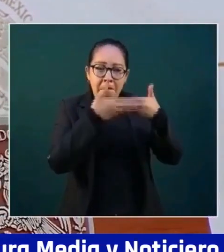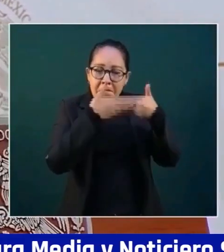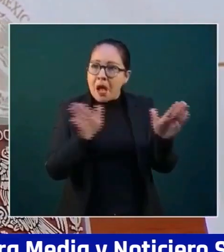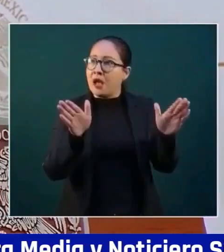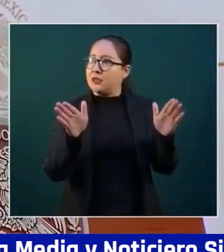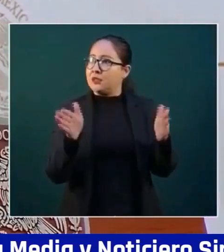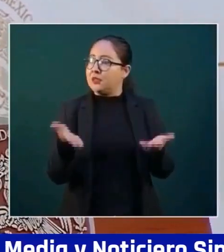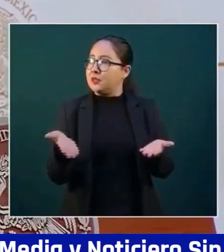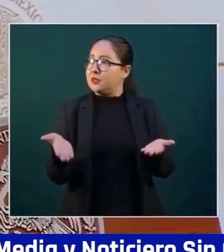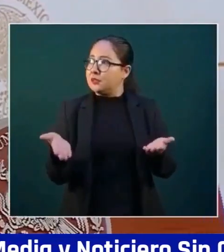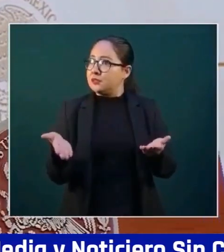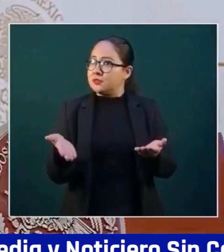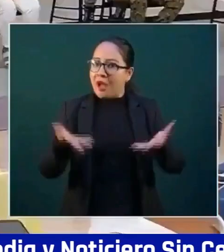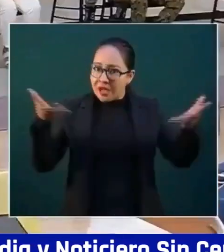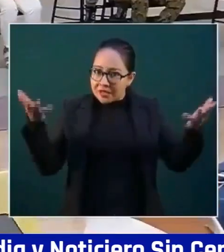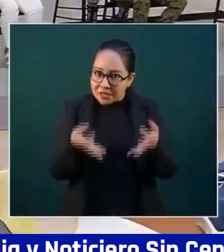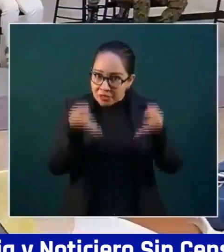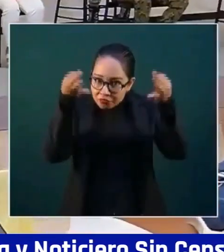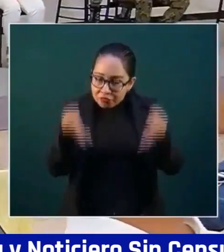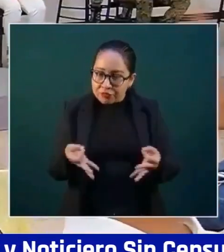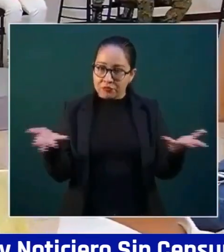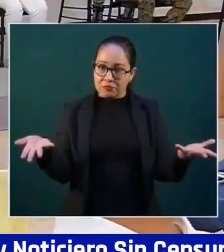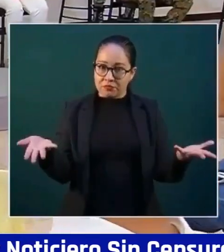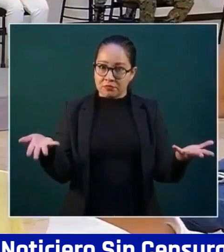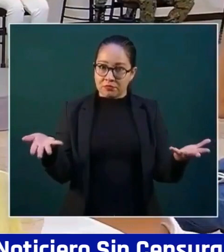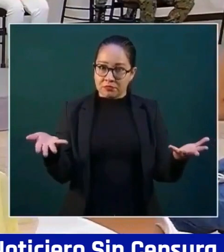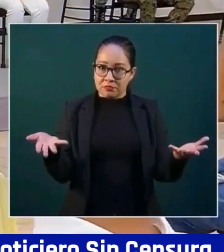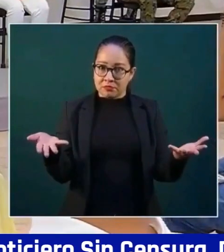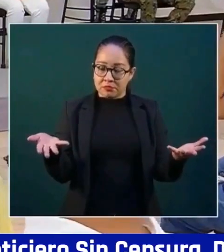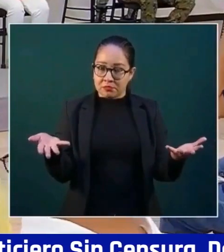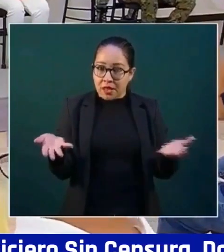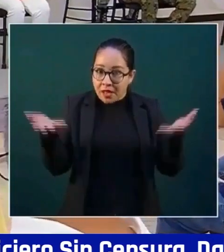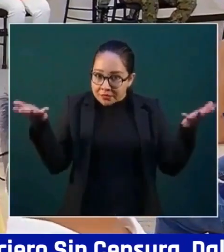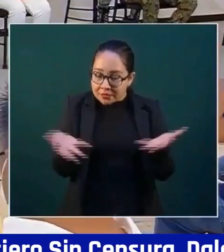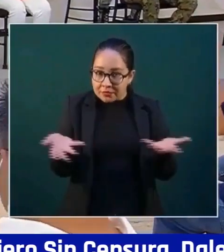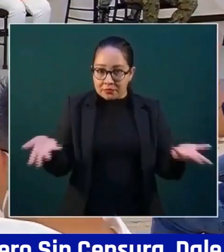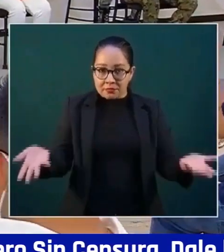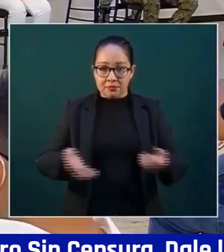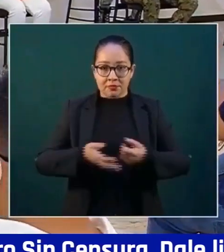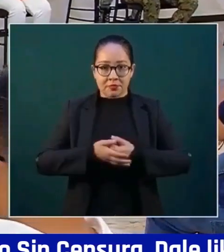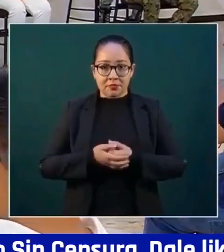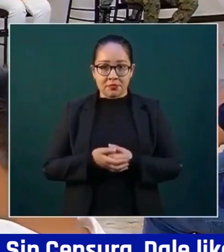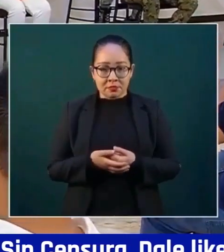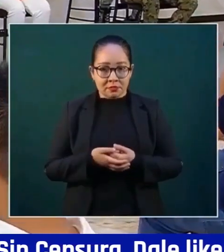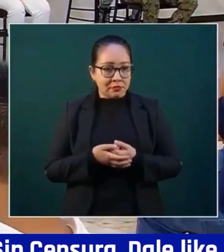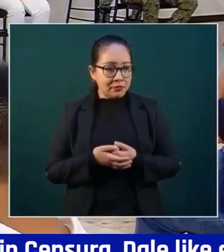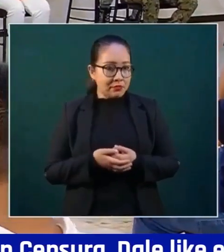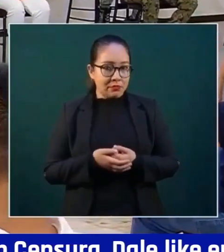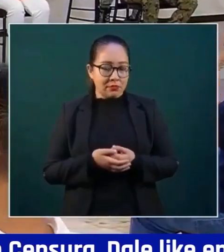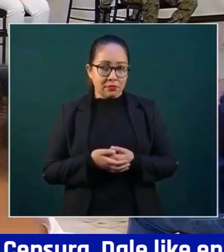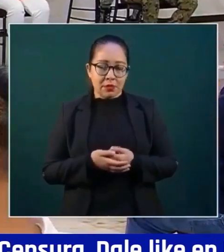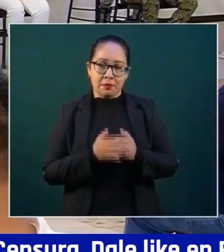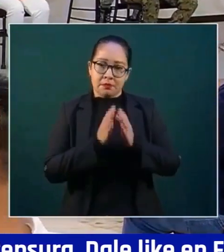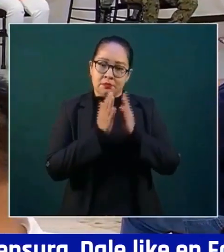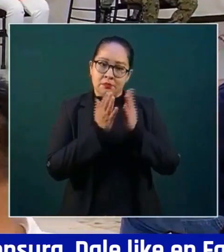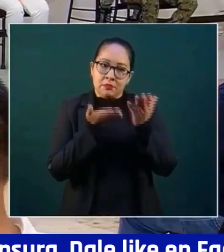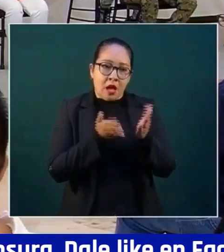convierta ahora en hechos y que se ayude